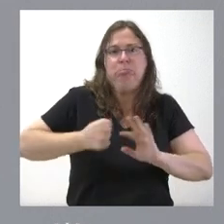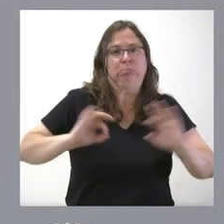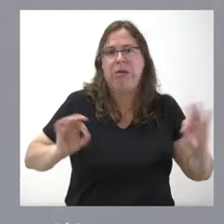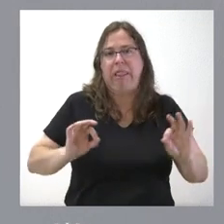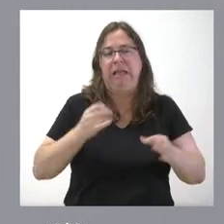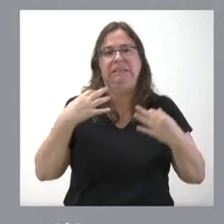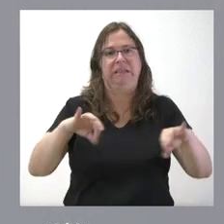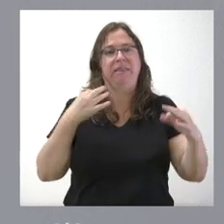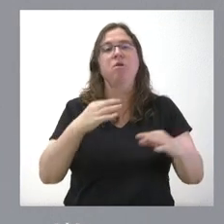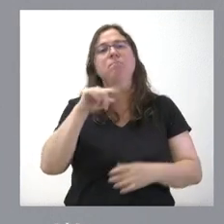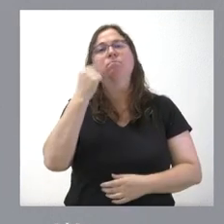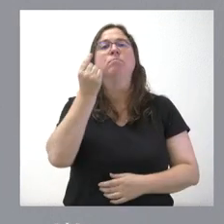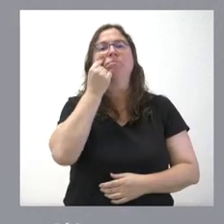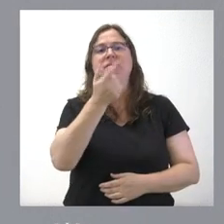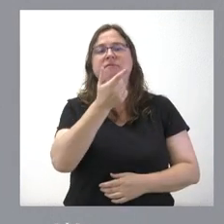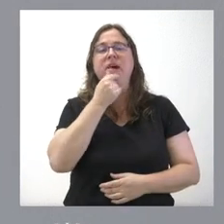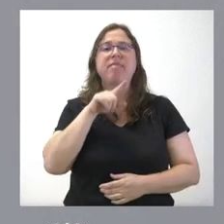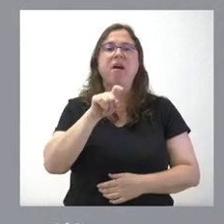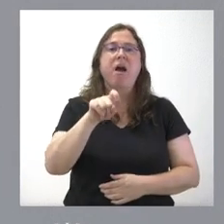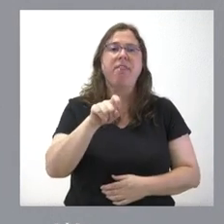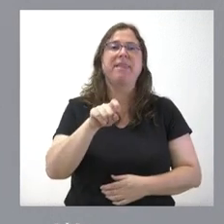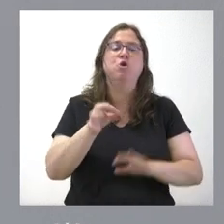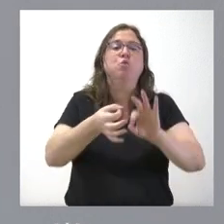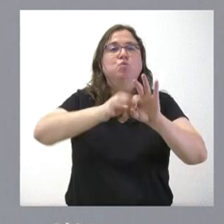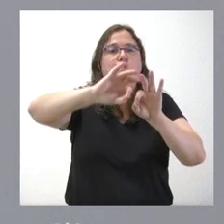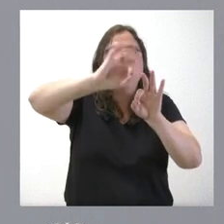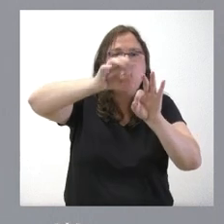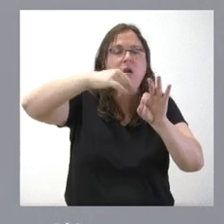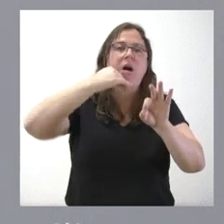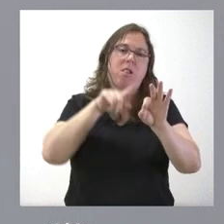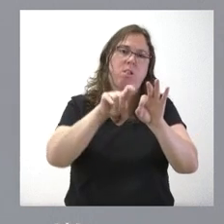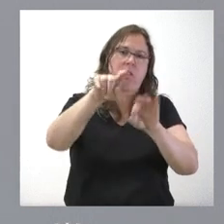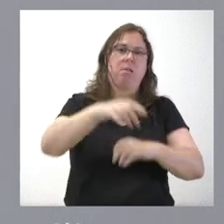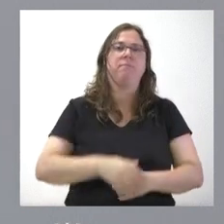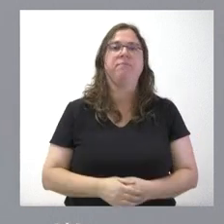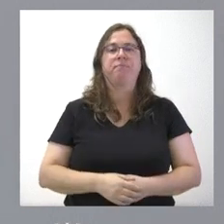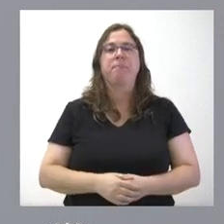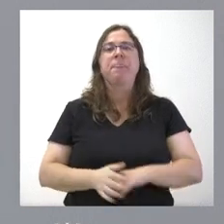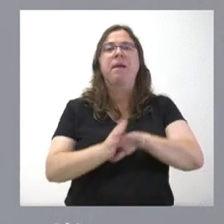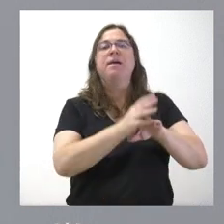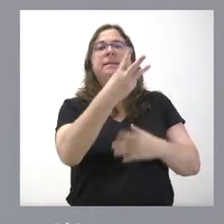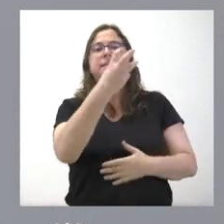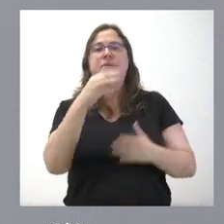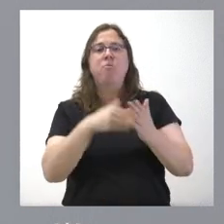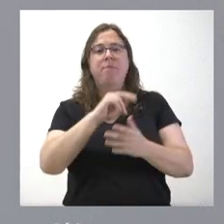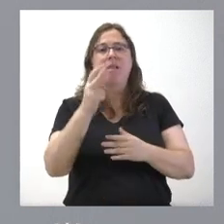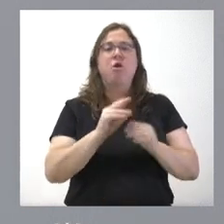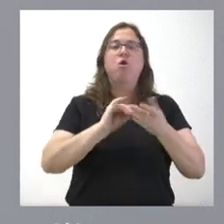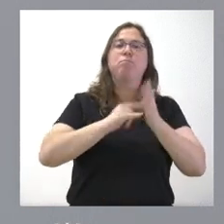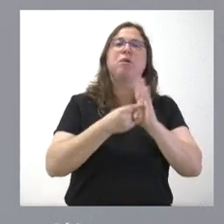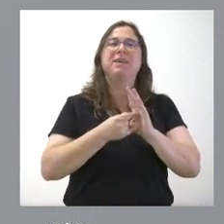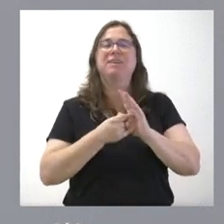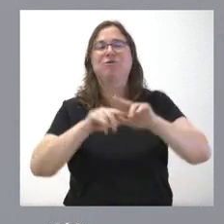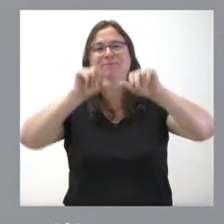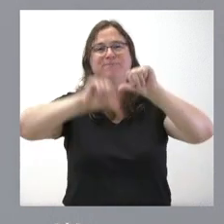útil para la detención precoz de cualquier tipo de tumor en este ámbito 300,000 para proyectos quirúrgicos de oftalmología en la